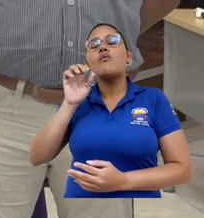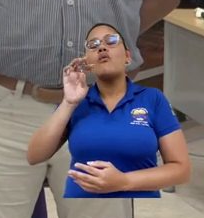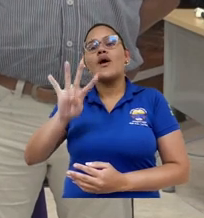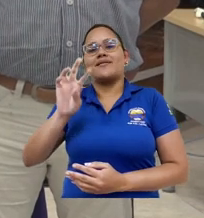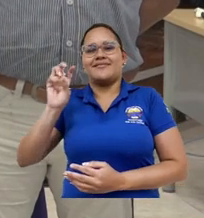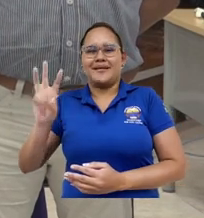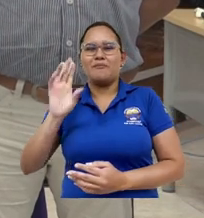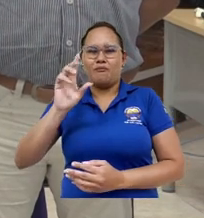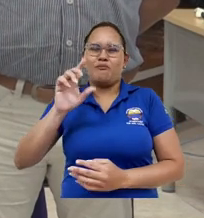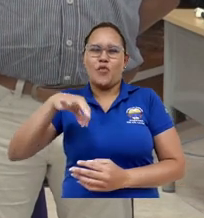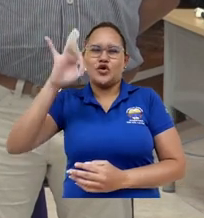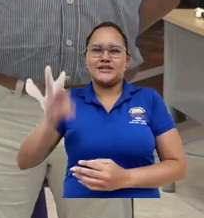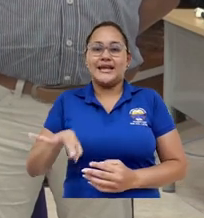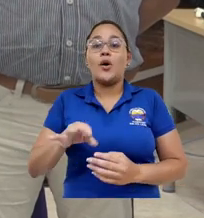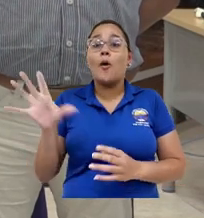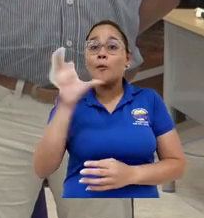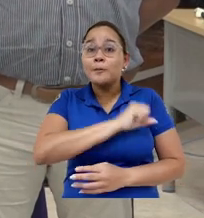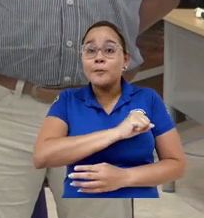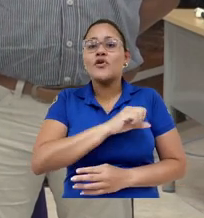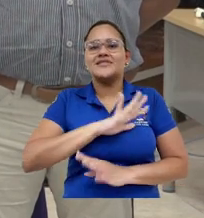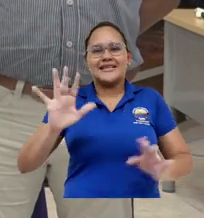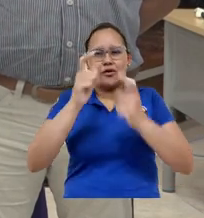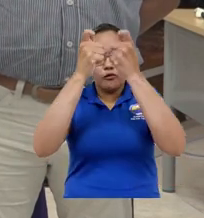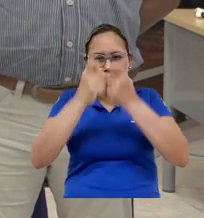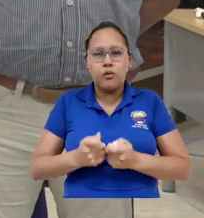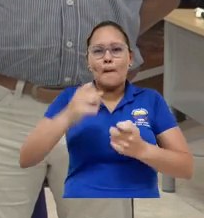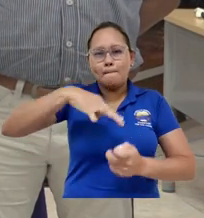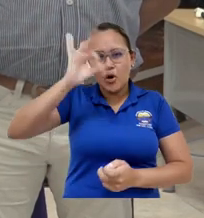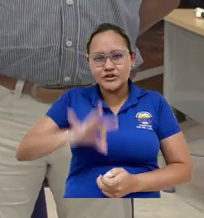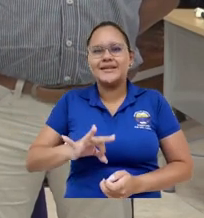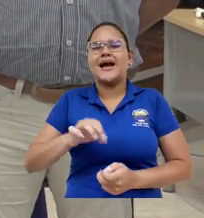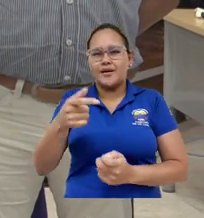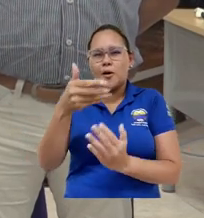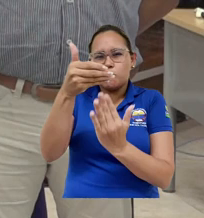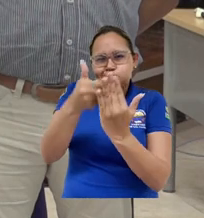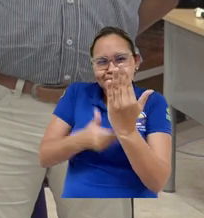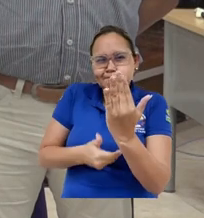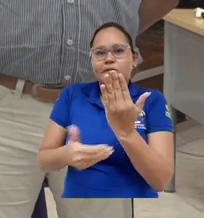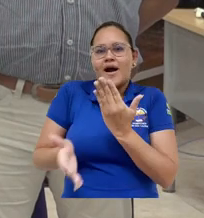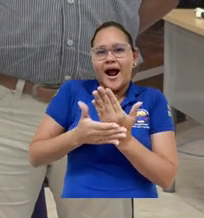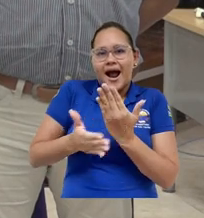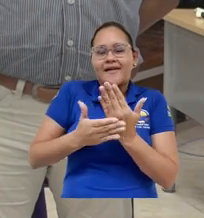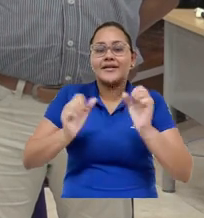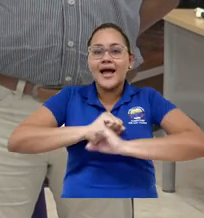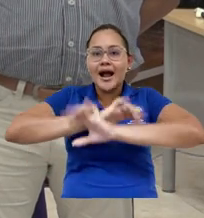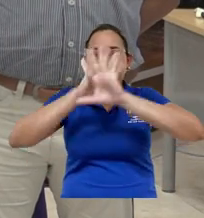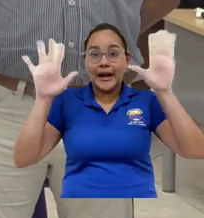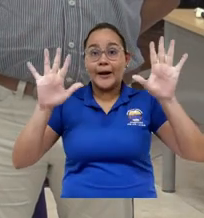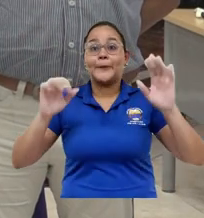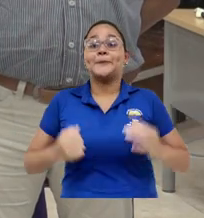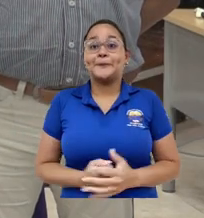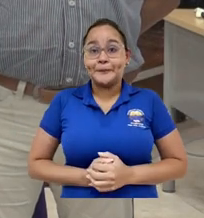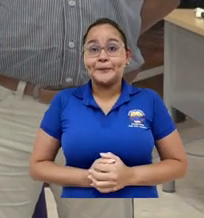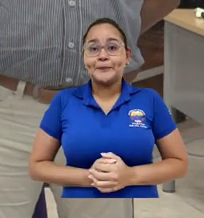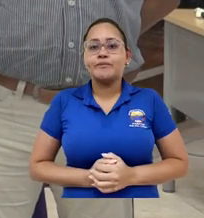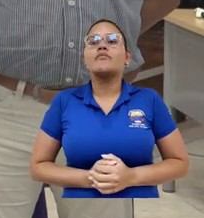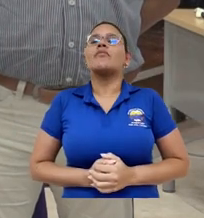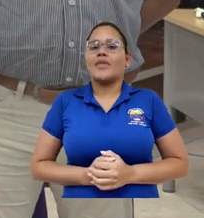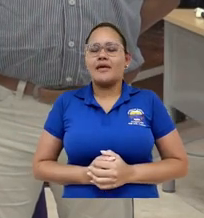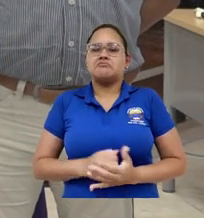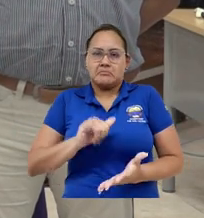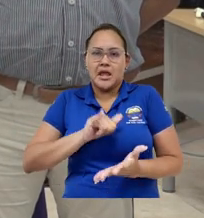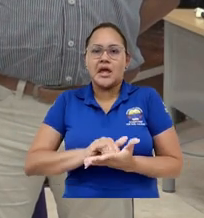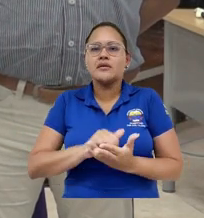64,58%. Asimismo, allí establecemos los porcentajes alcanzados por cada candidato en cada estamento habilitado para la